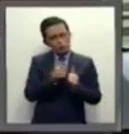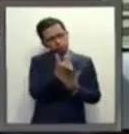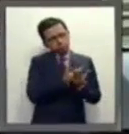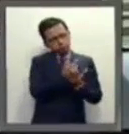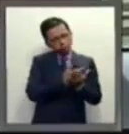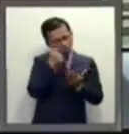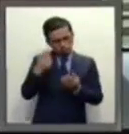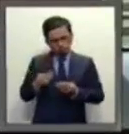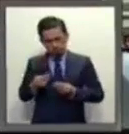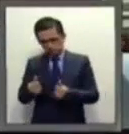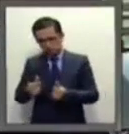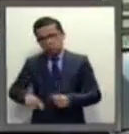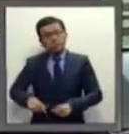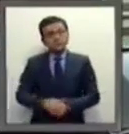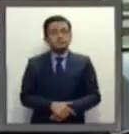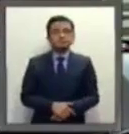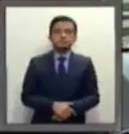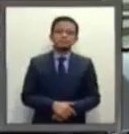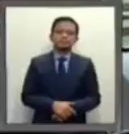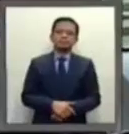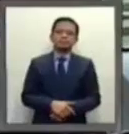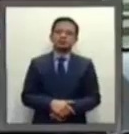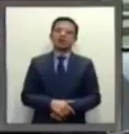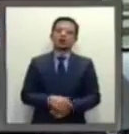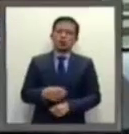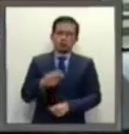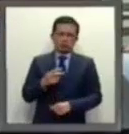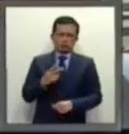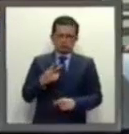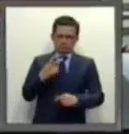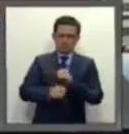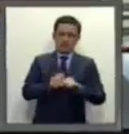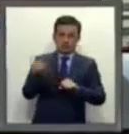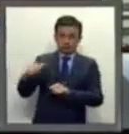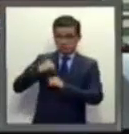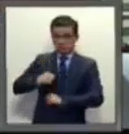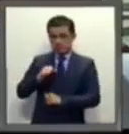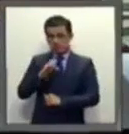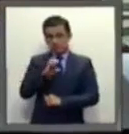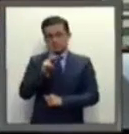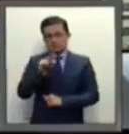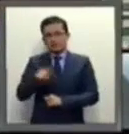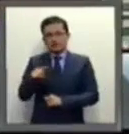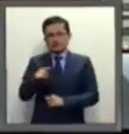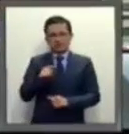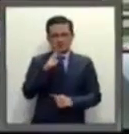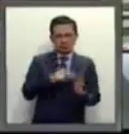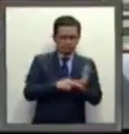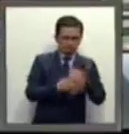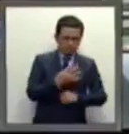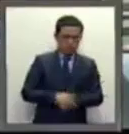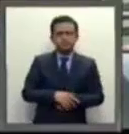público en los dos años de Peña Nieto, 2014, se aprobó